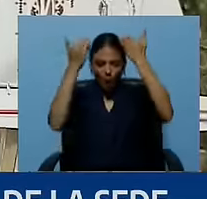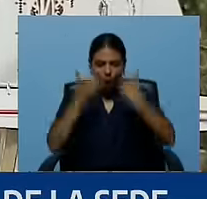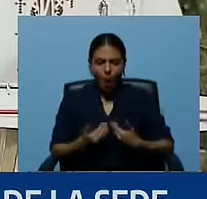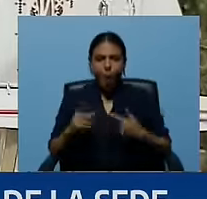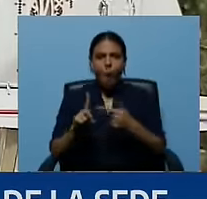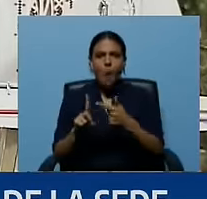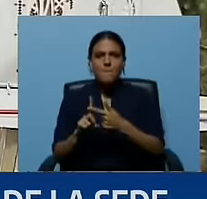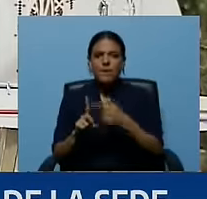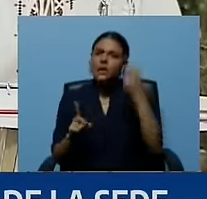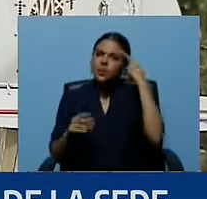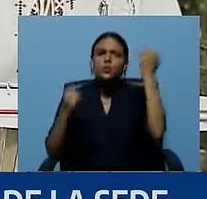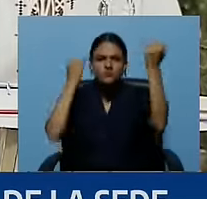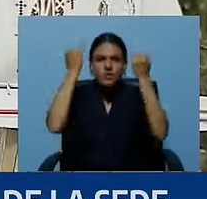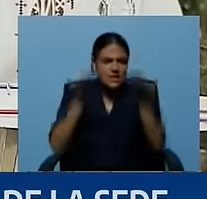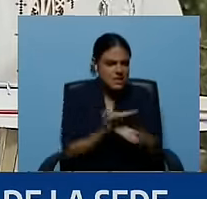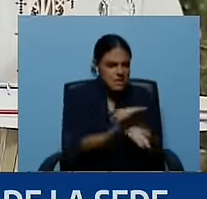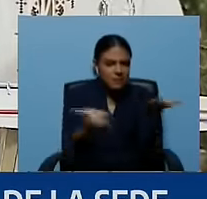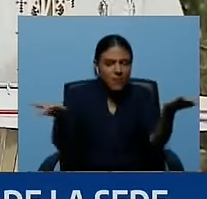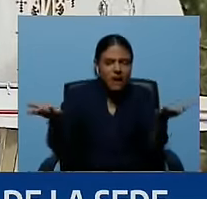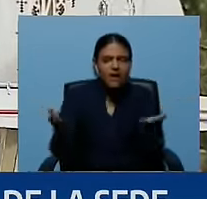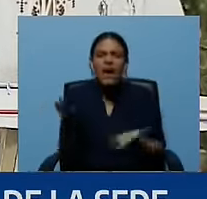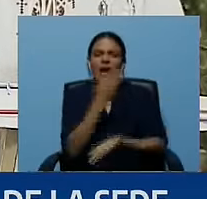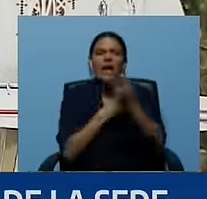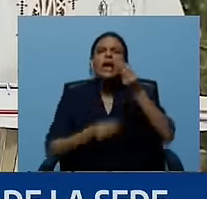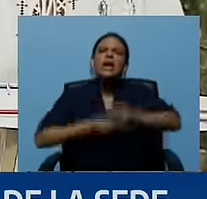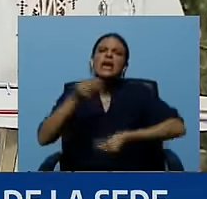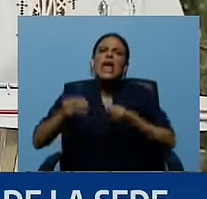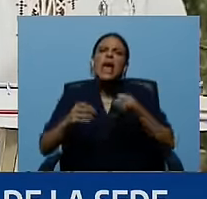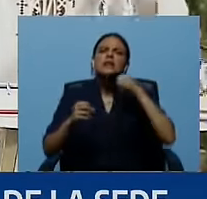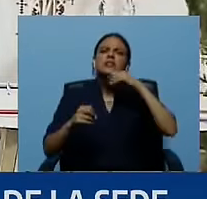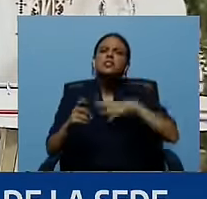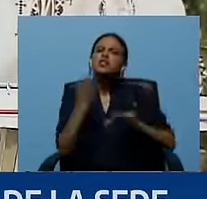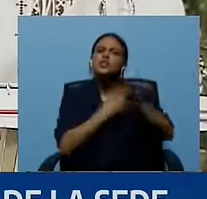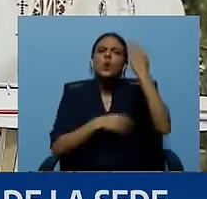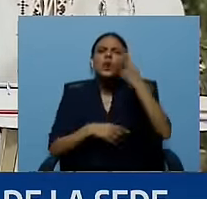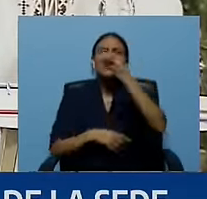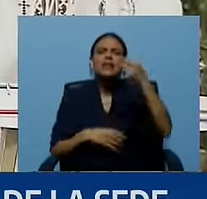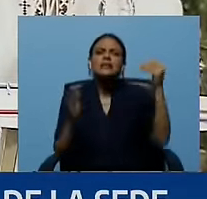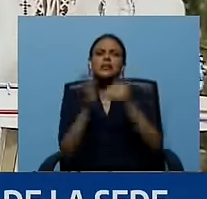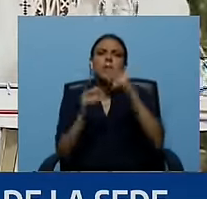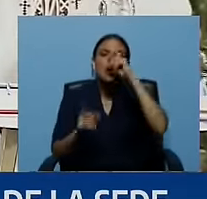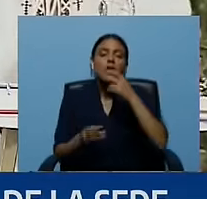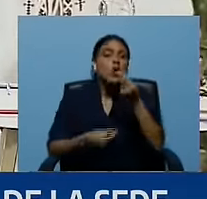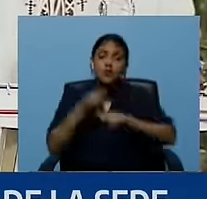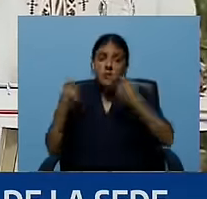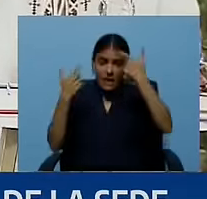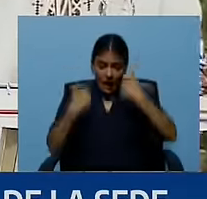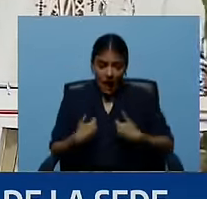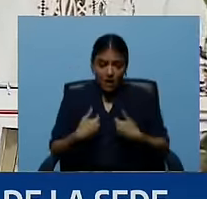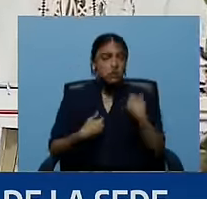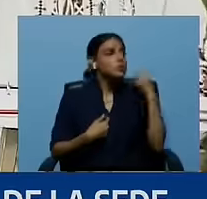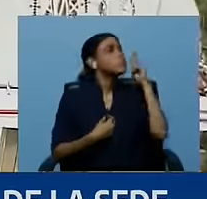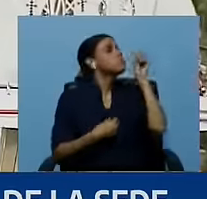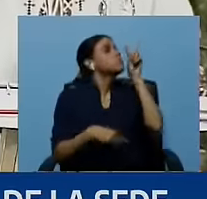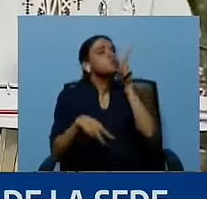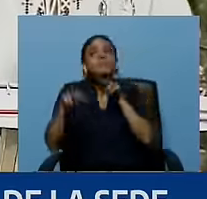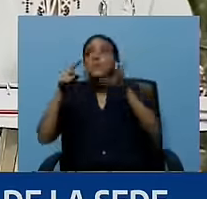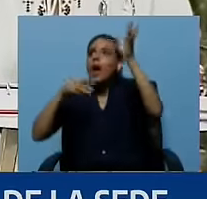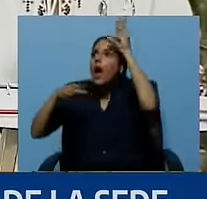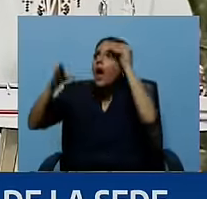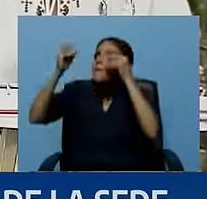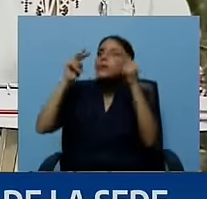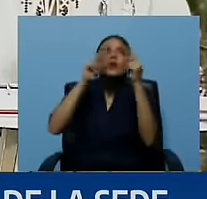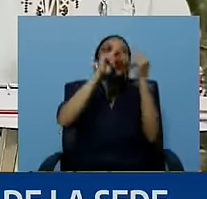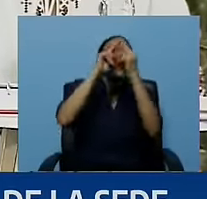sapiens. Hace 300.000 años, ¿qué hacía? Ver, observar, interpretar,